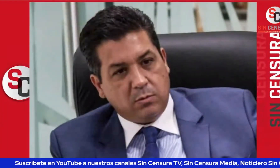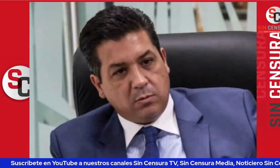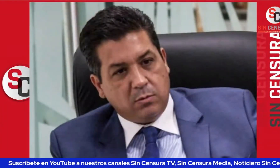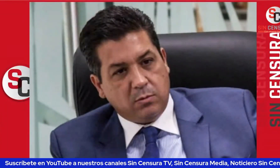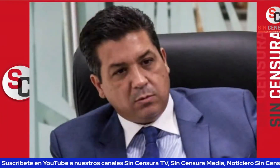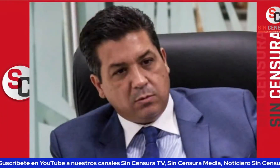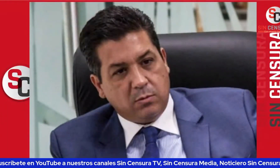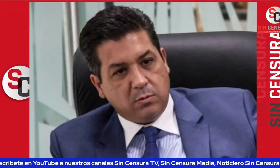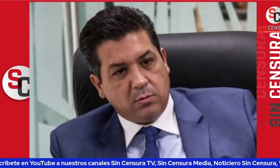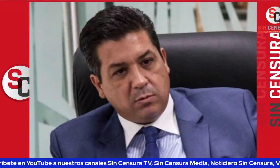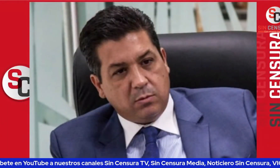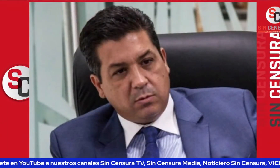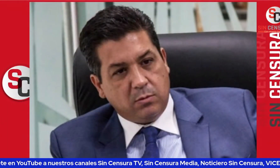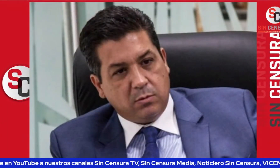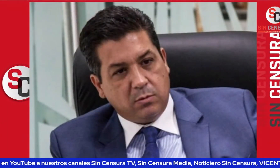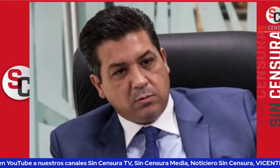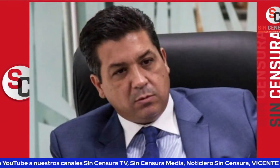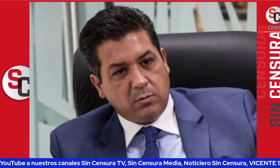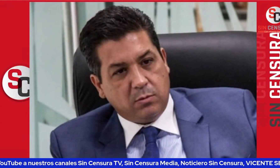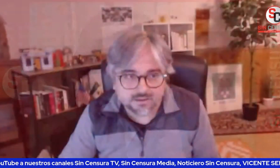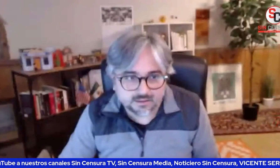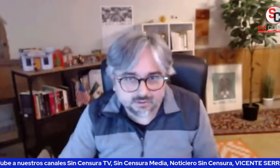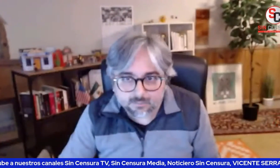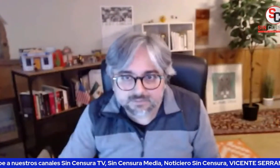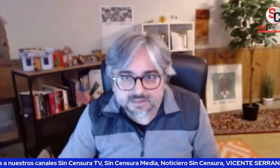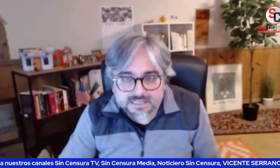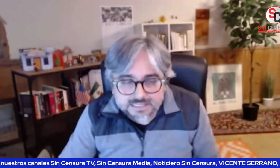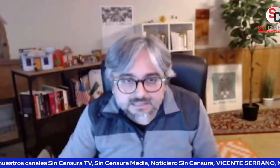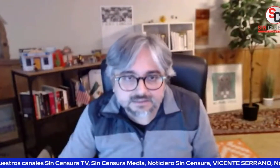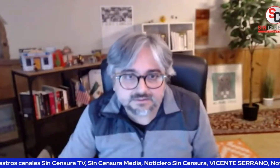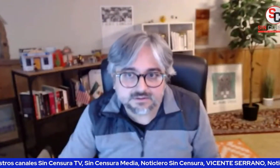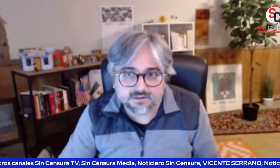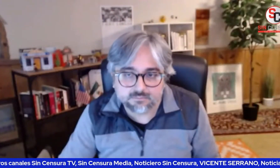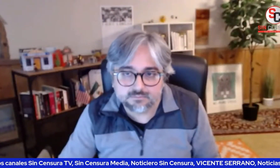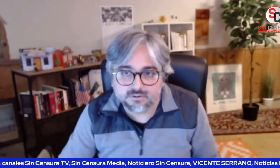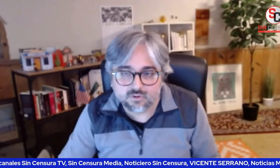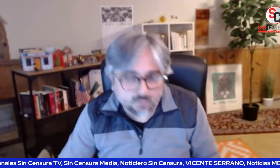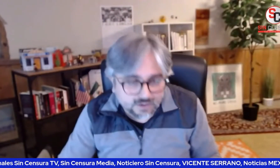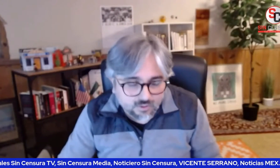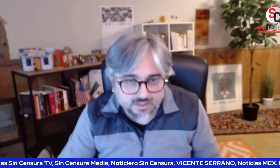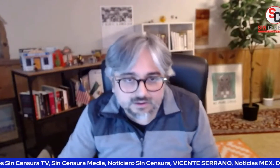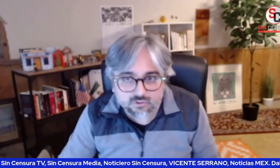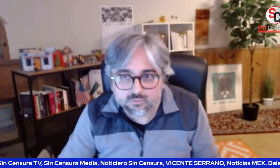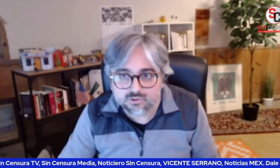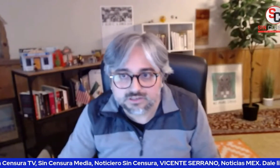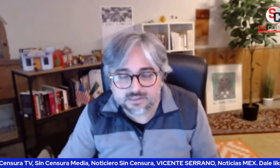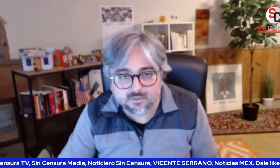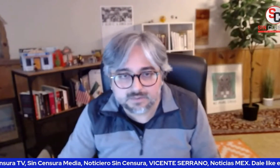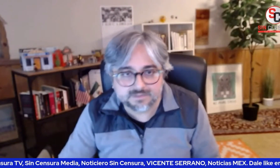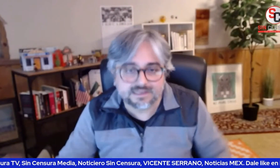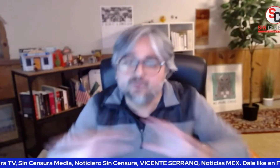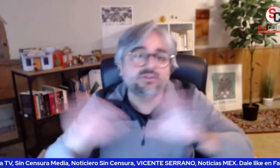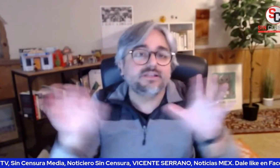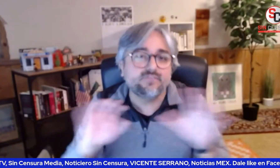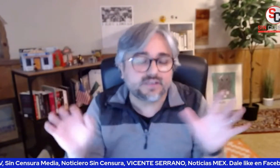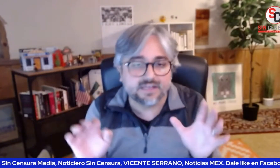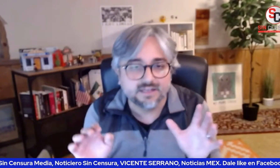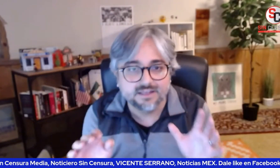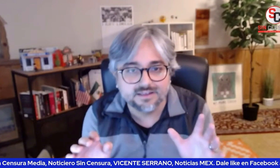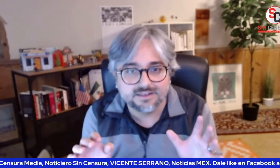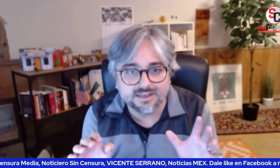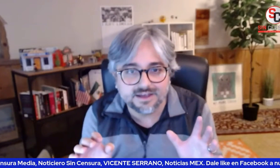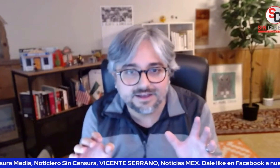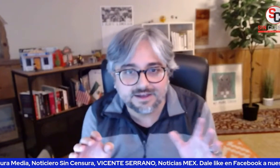la periodista Marta Olivia López Medellín, colaboradora de N2x3 Tamaulipas, que no